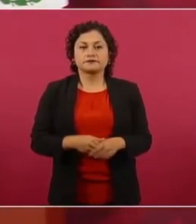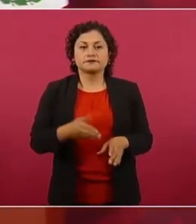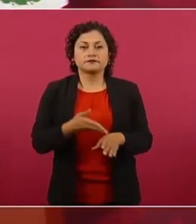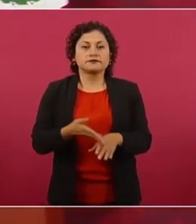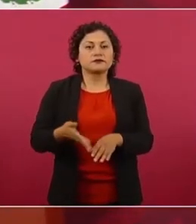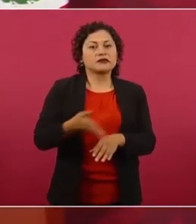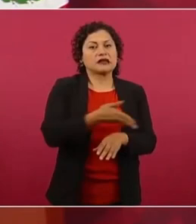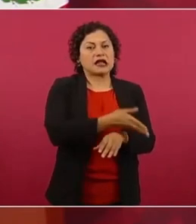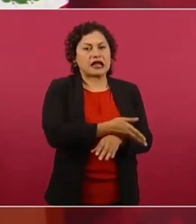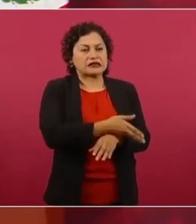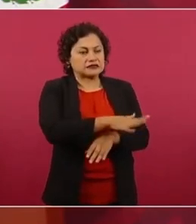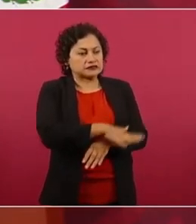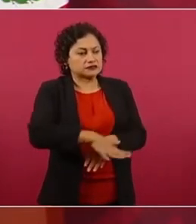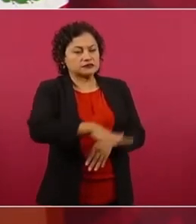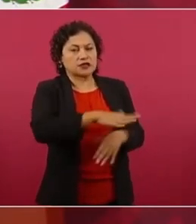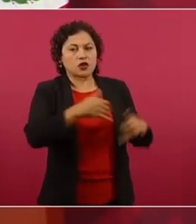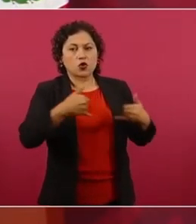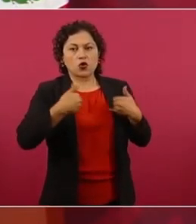etiquetaron, los